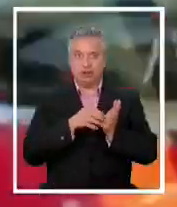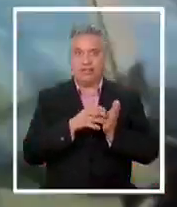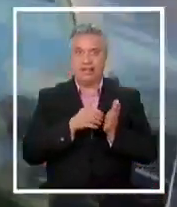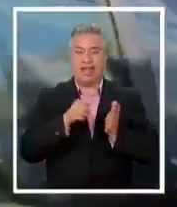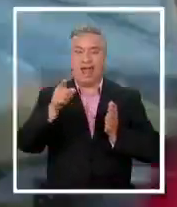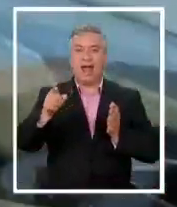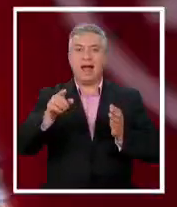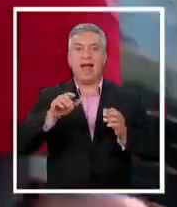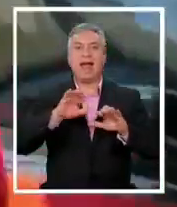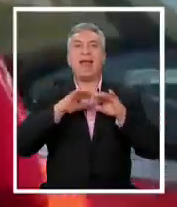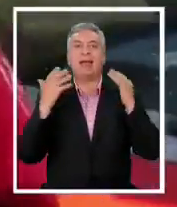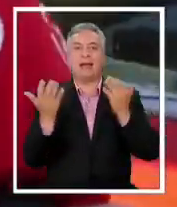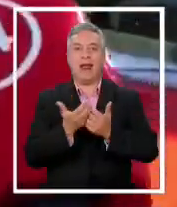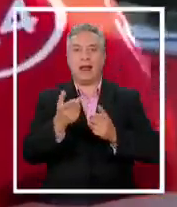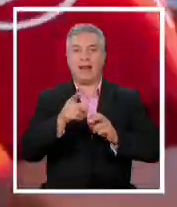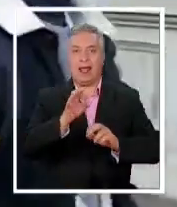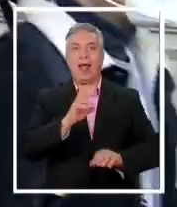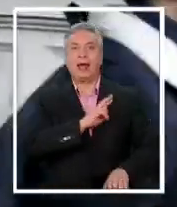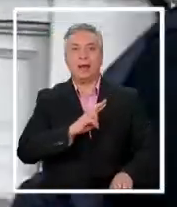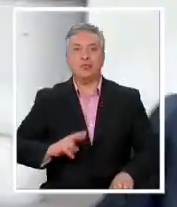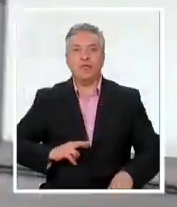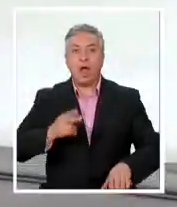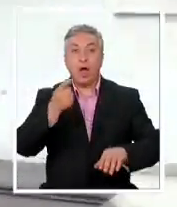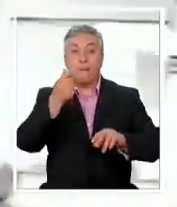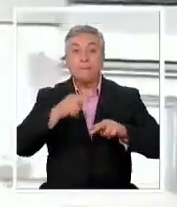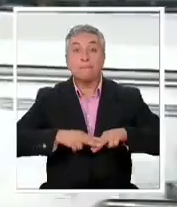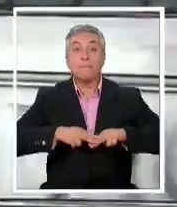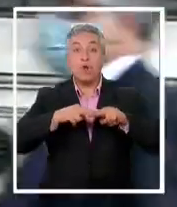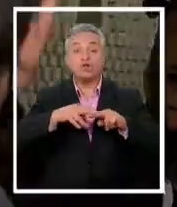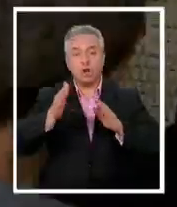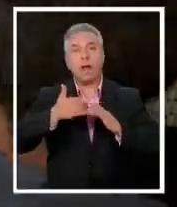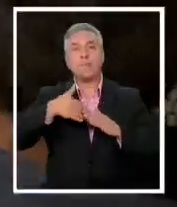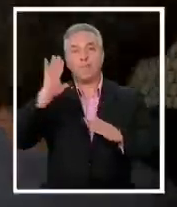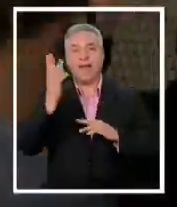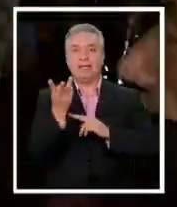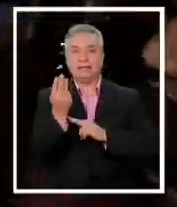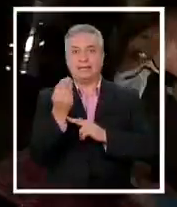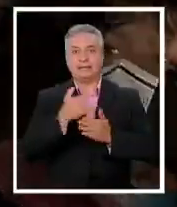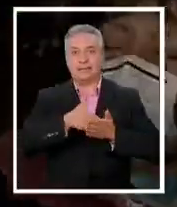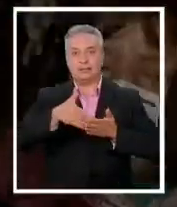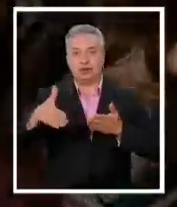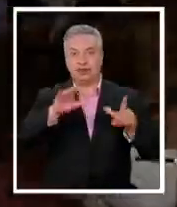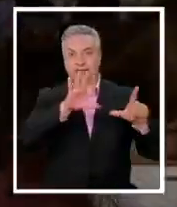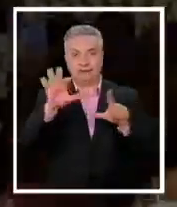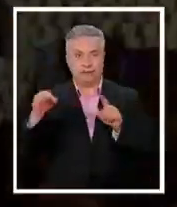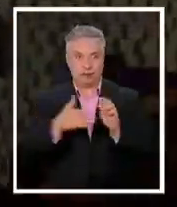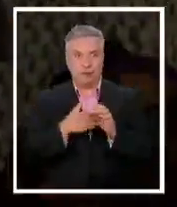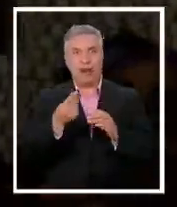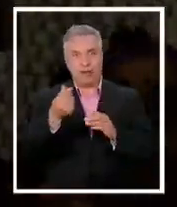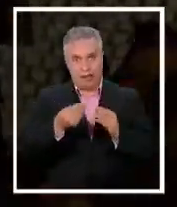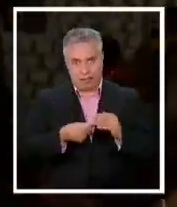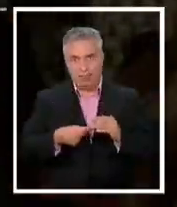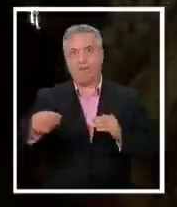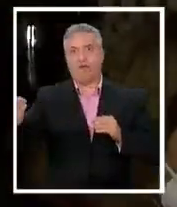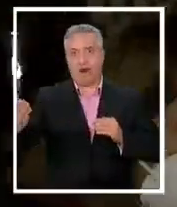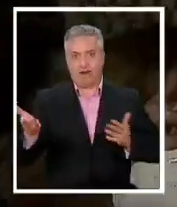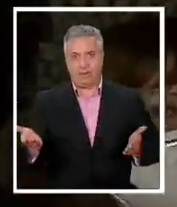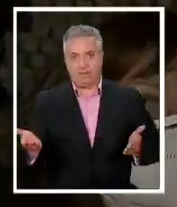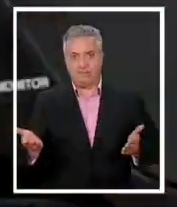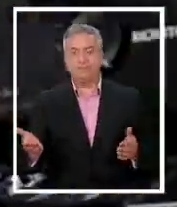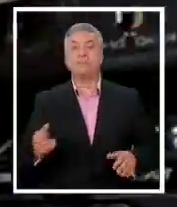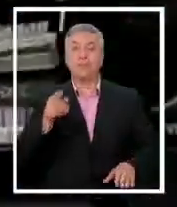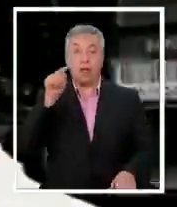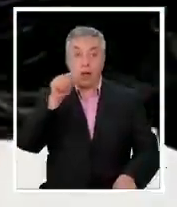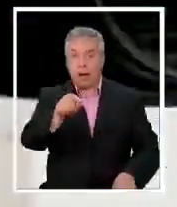General de la República. ¿Cuál es el monto? Más de 13.700.000 pesos. Y hay que además agregar a esto que esa